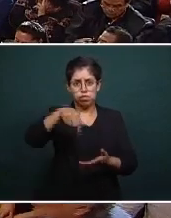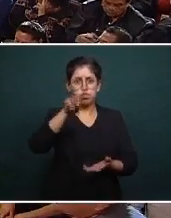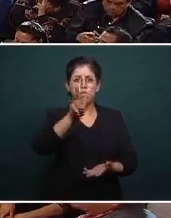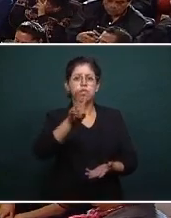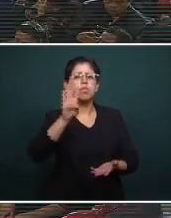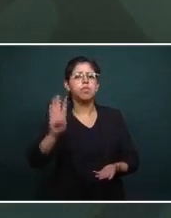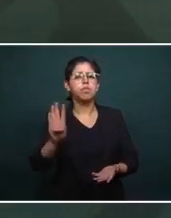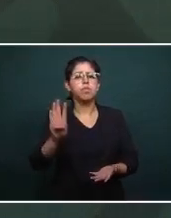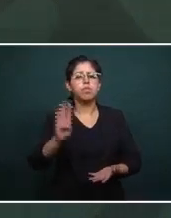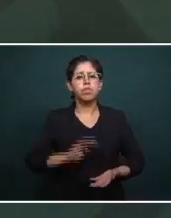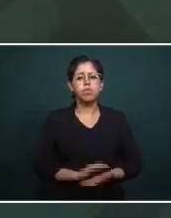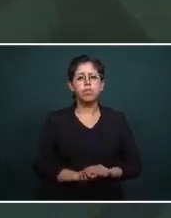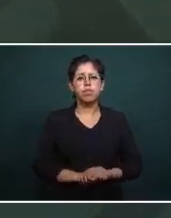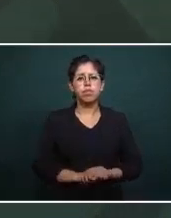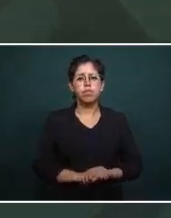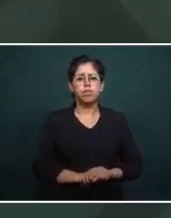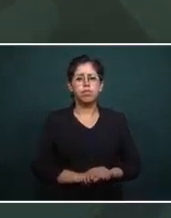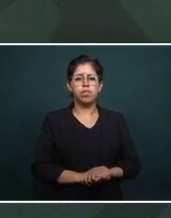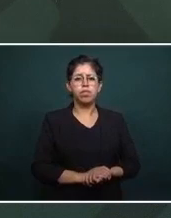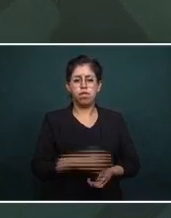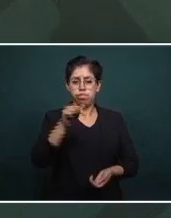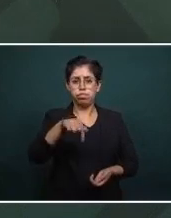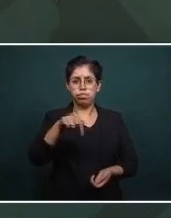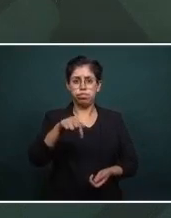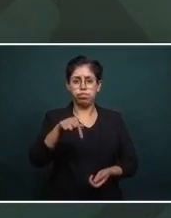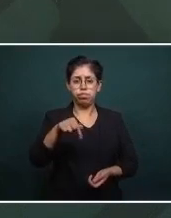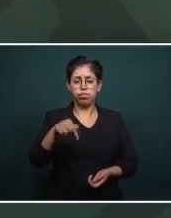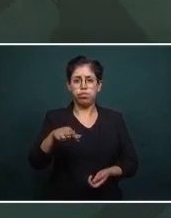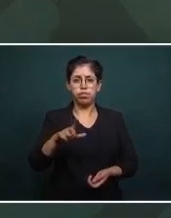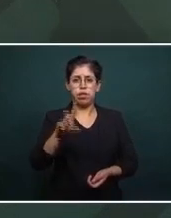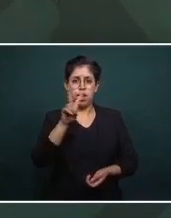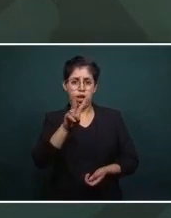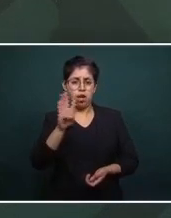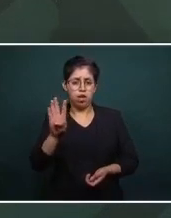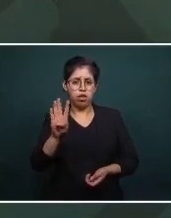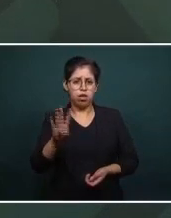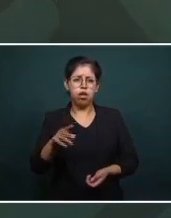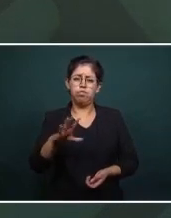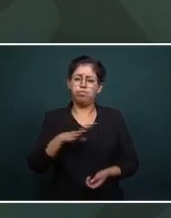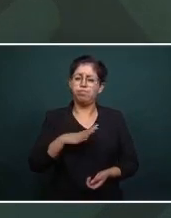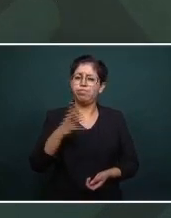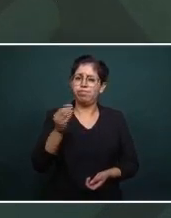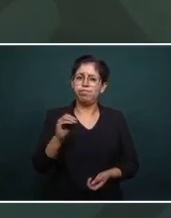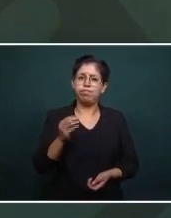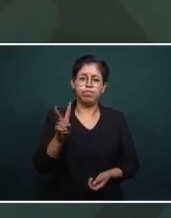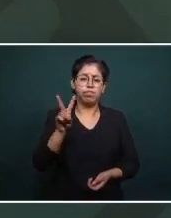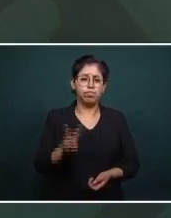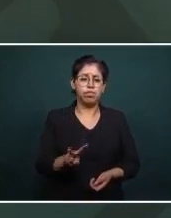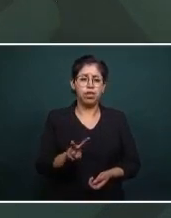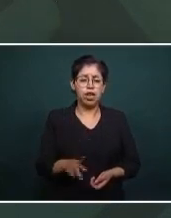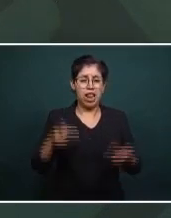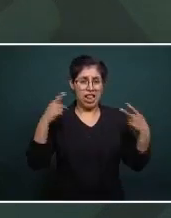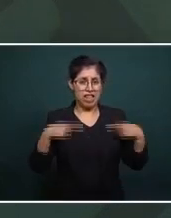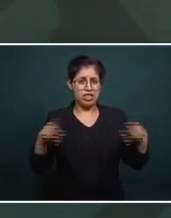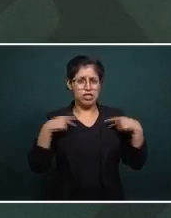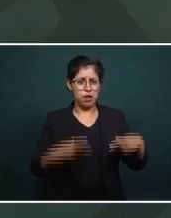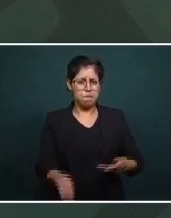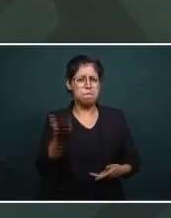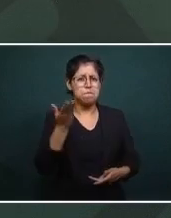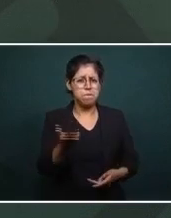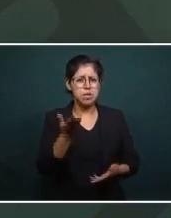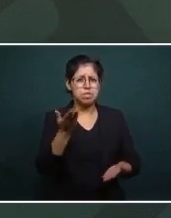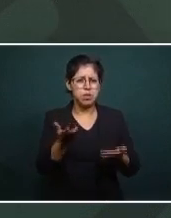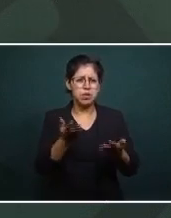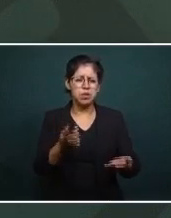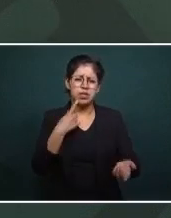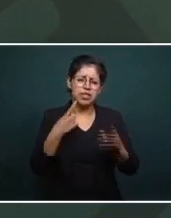Bravo, aquí hay, en esta región, demanda de los pobladores, nos